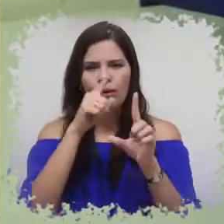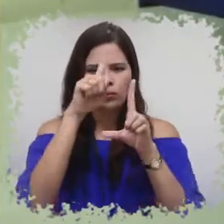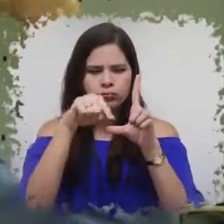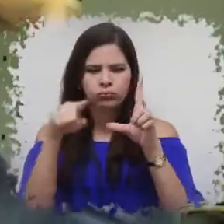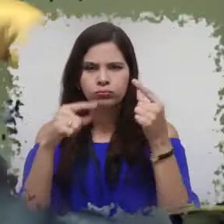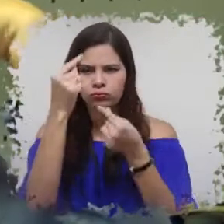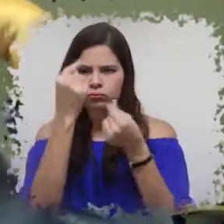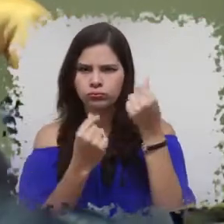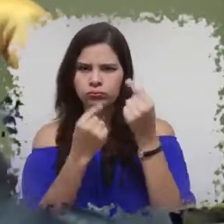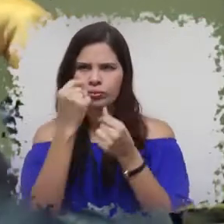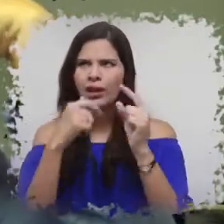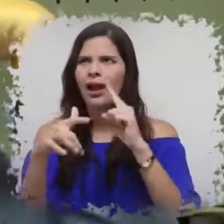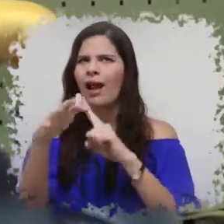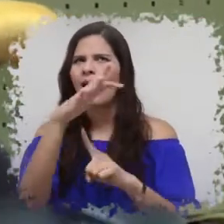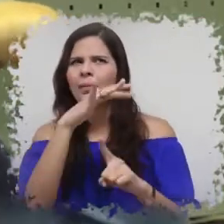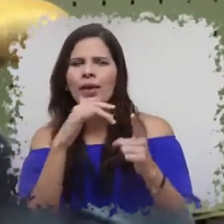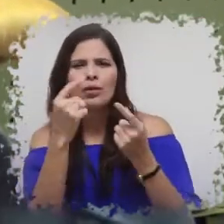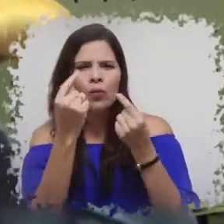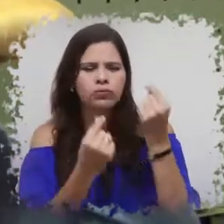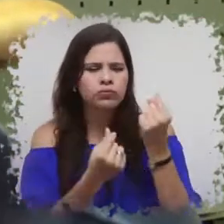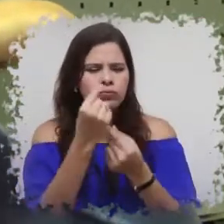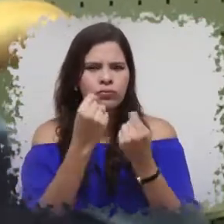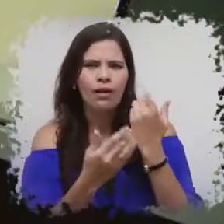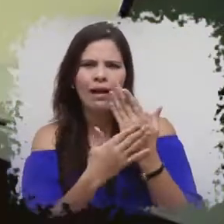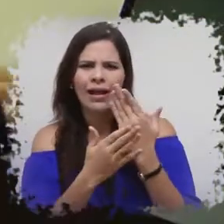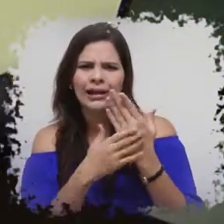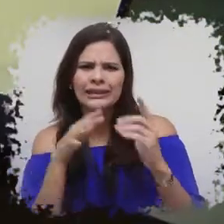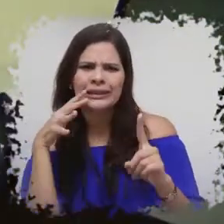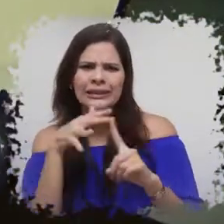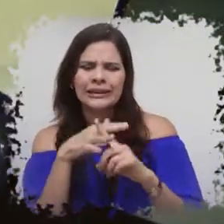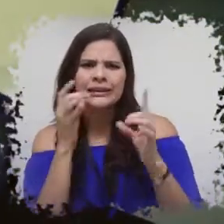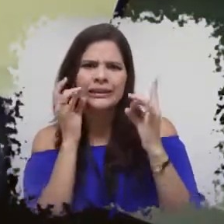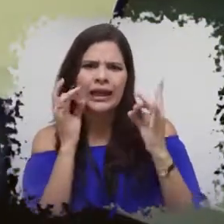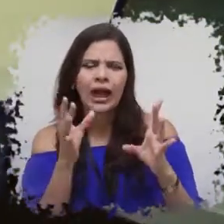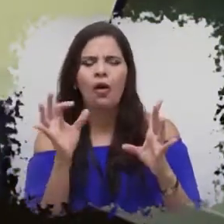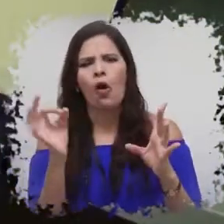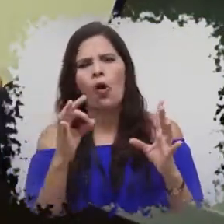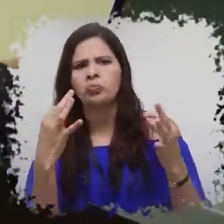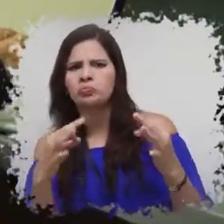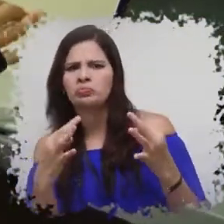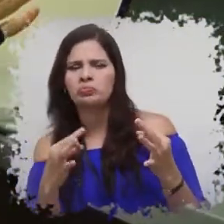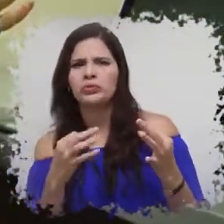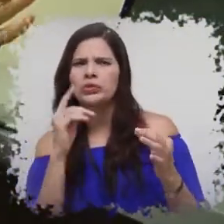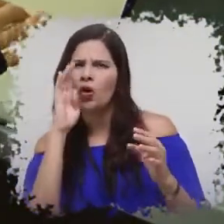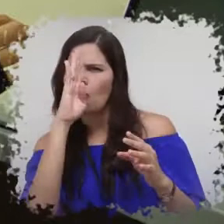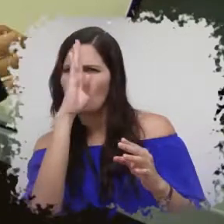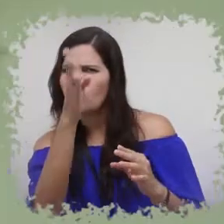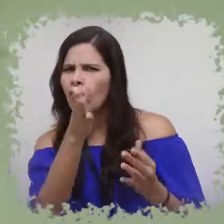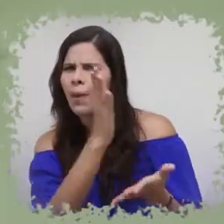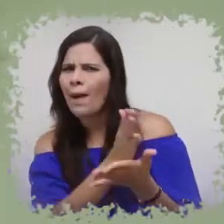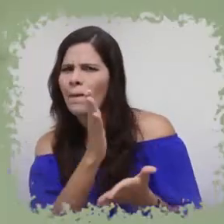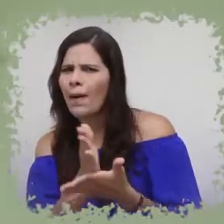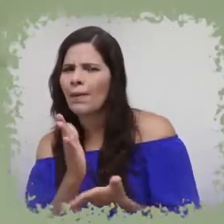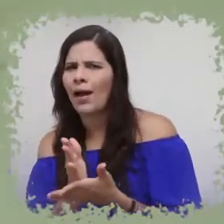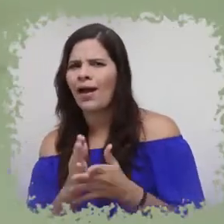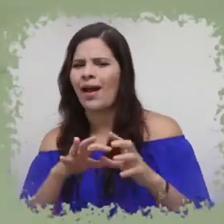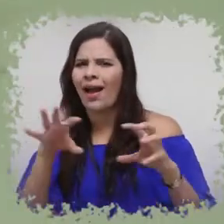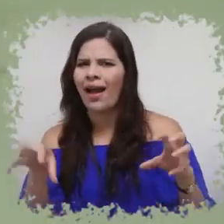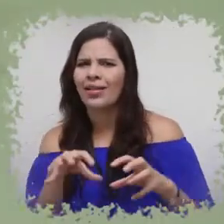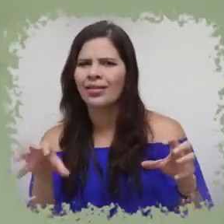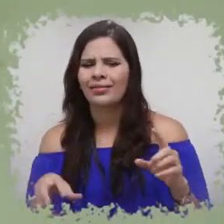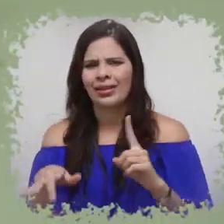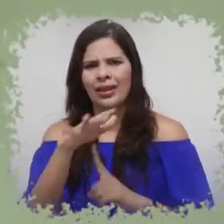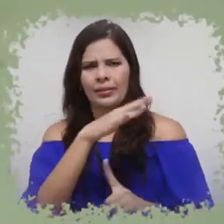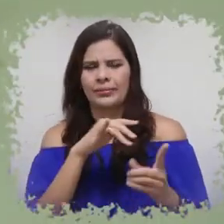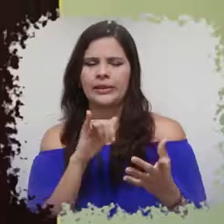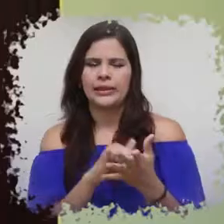de información que permiten la simulación numérica de fenómenos ambientales que contribuyen a establecer el grado de afectación del medio y a predecir